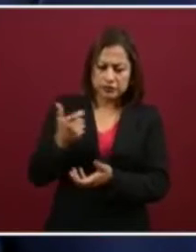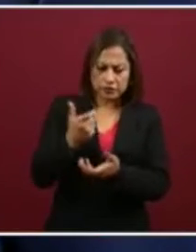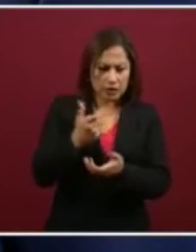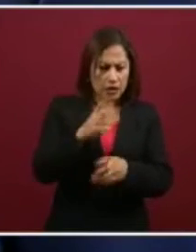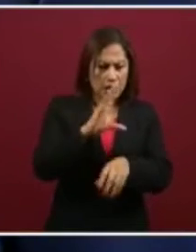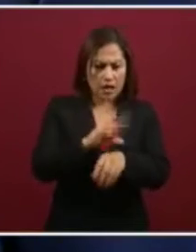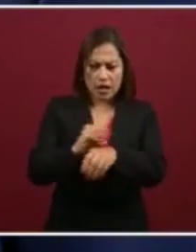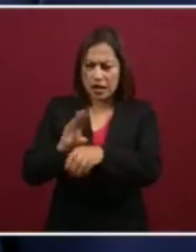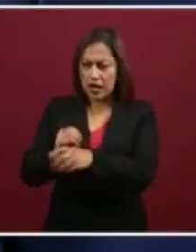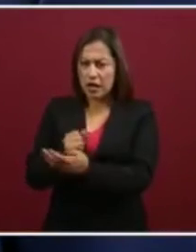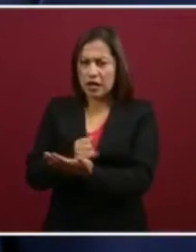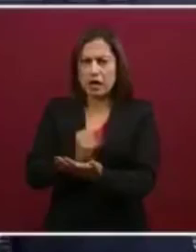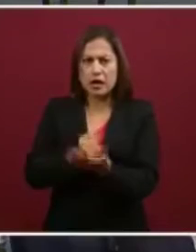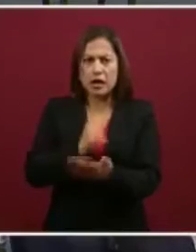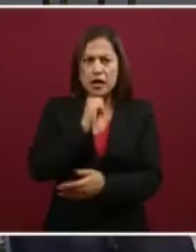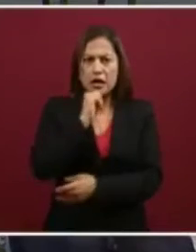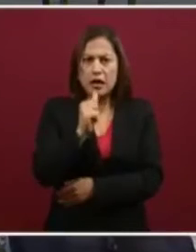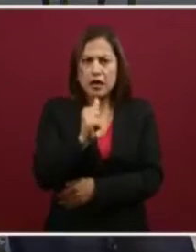tiempos.